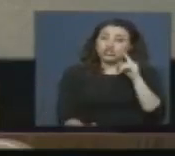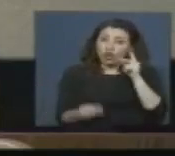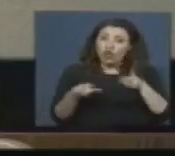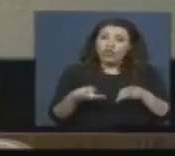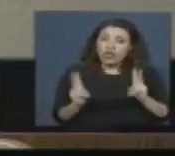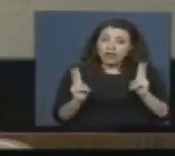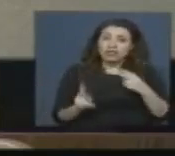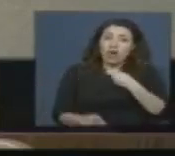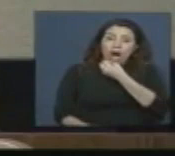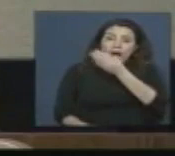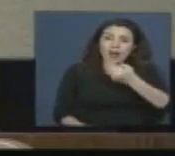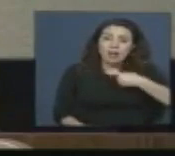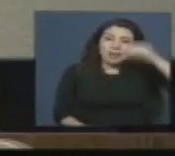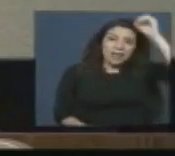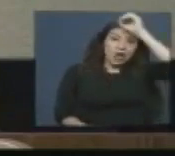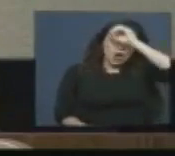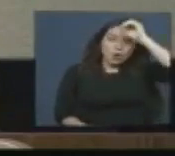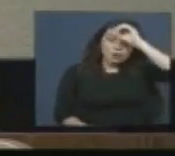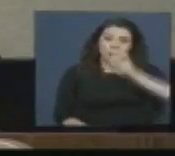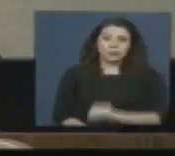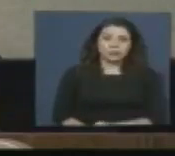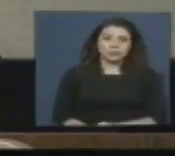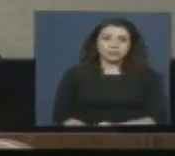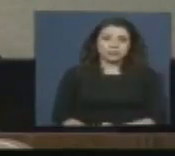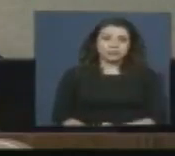el derecho a expresarme.